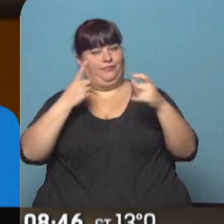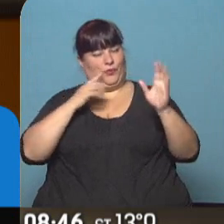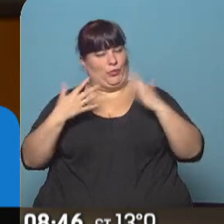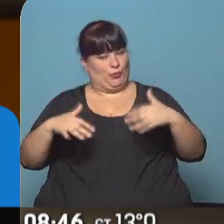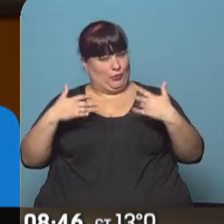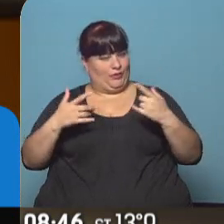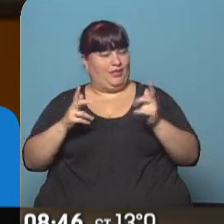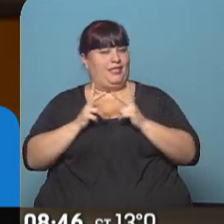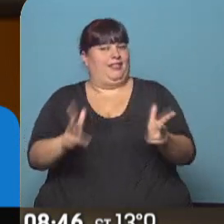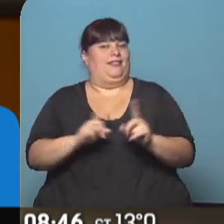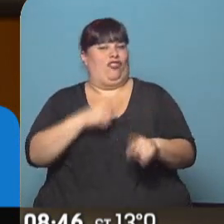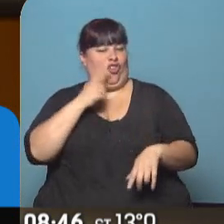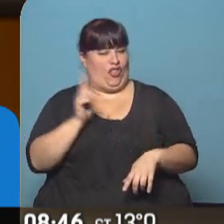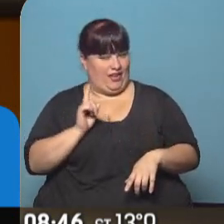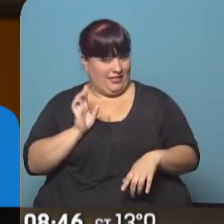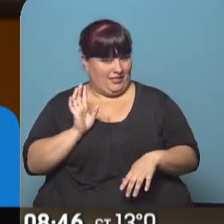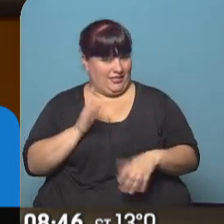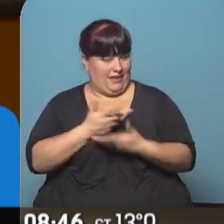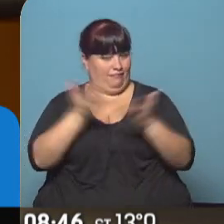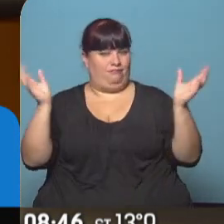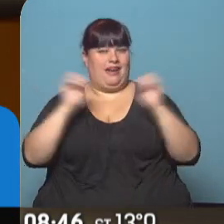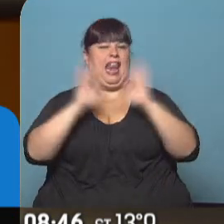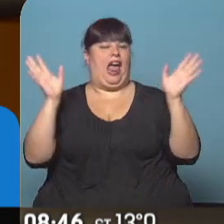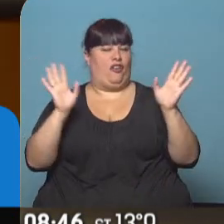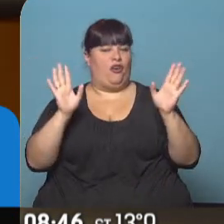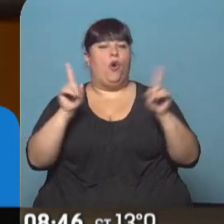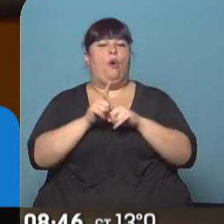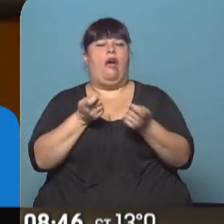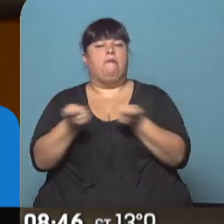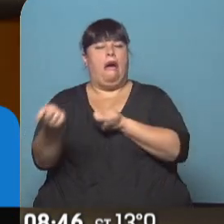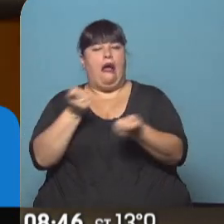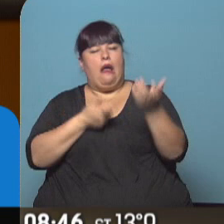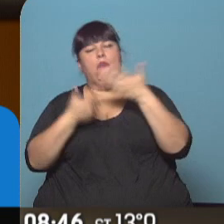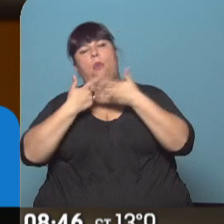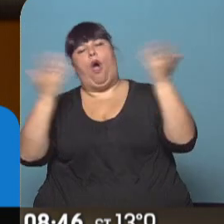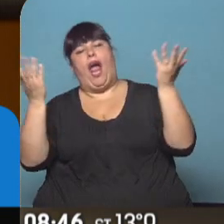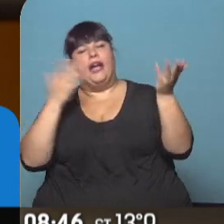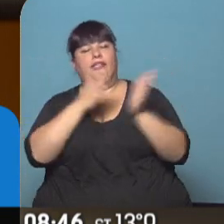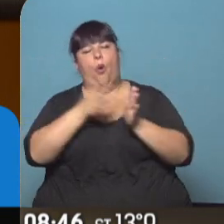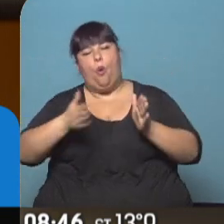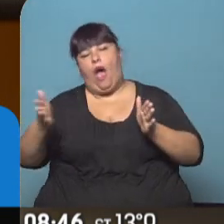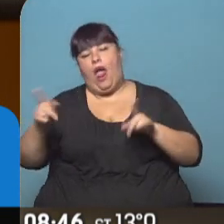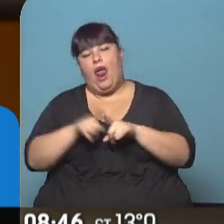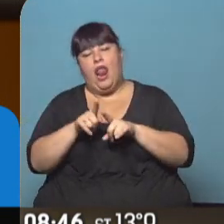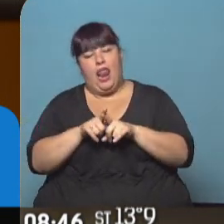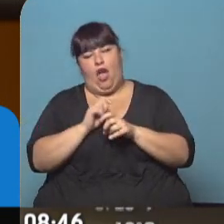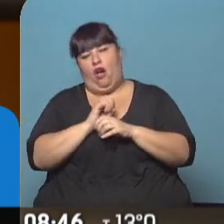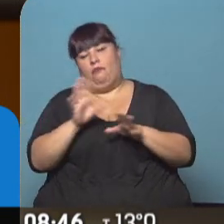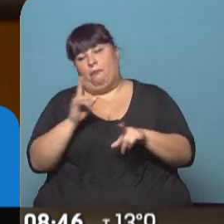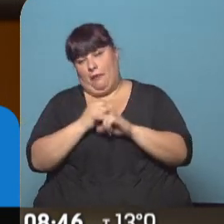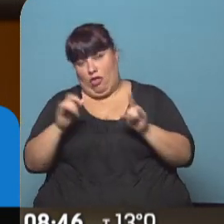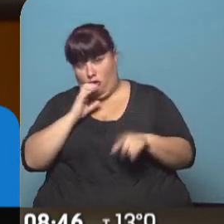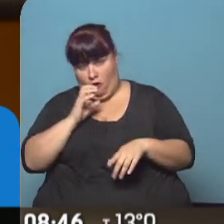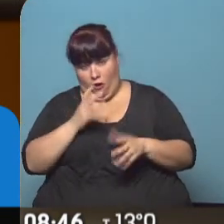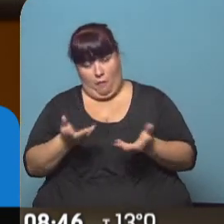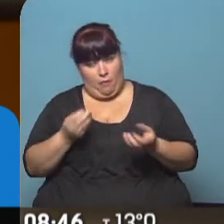mucho de hacer ese tipo de declaraciones tan explícitas. Han hecho toda esta demostración, esta secuencia tragicómica, si